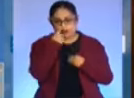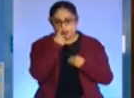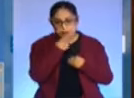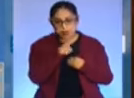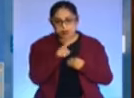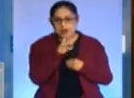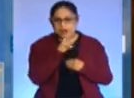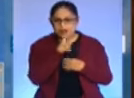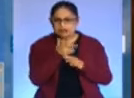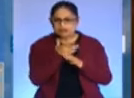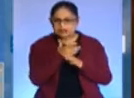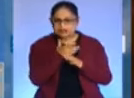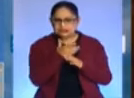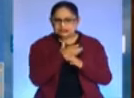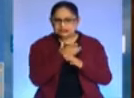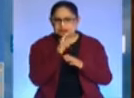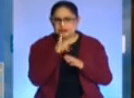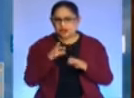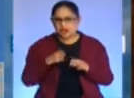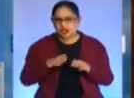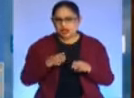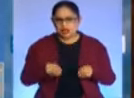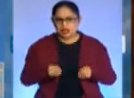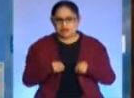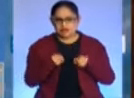llegaran y poder tener una calidad de vida excelente